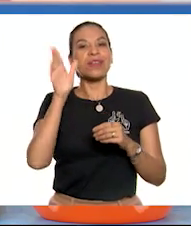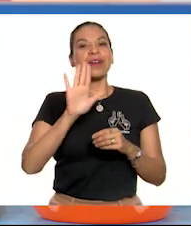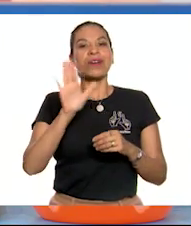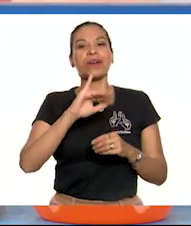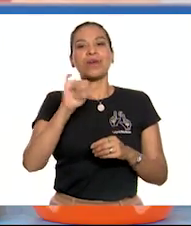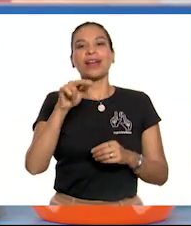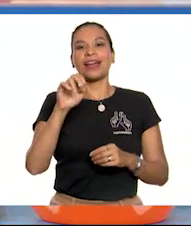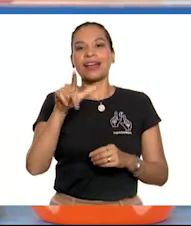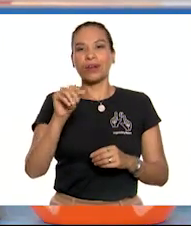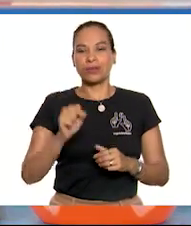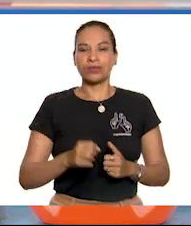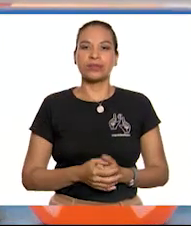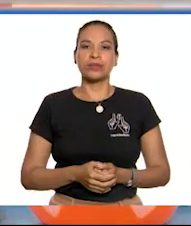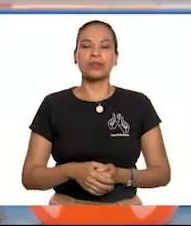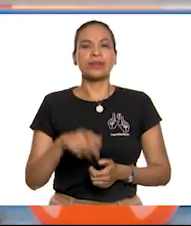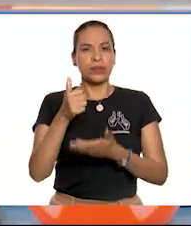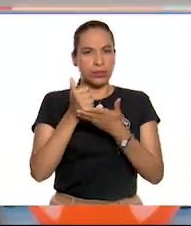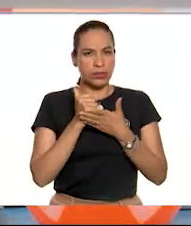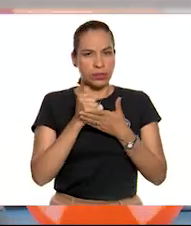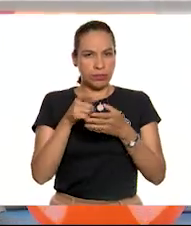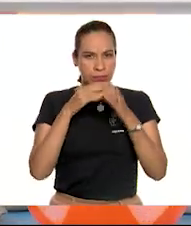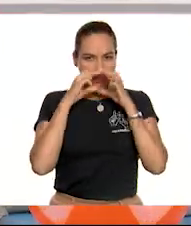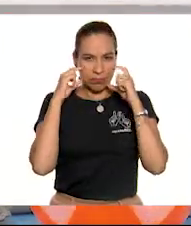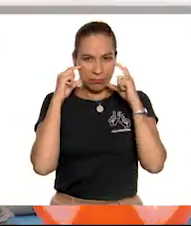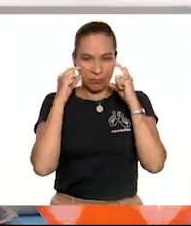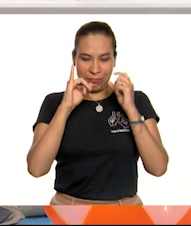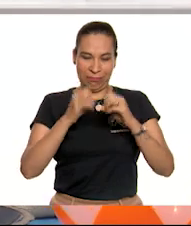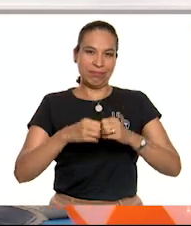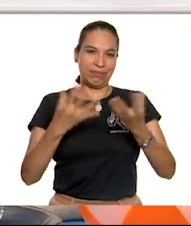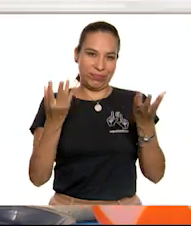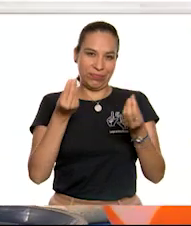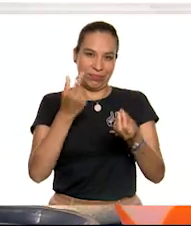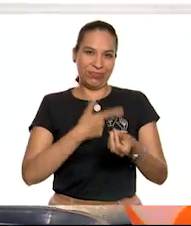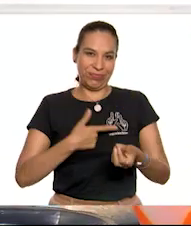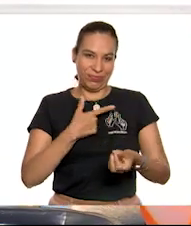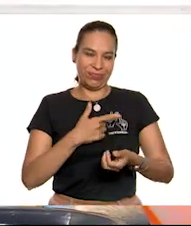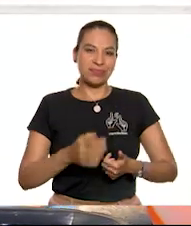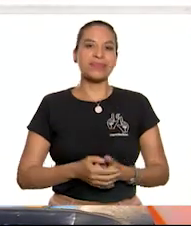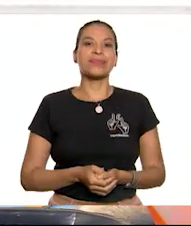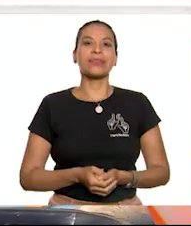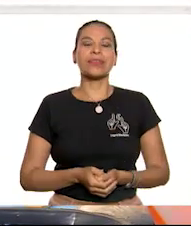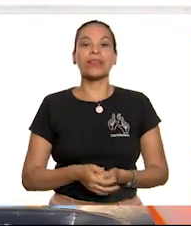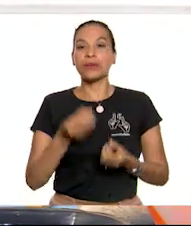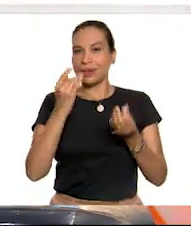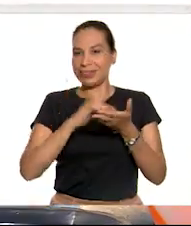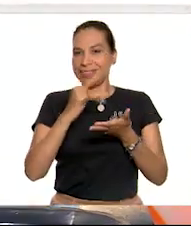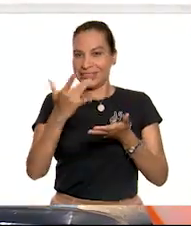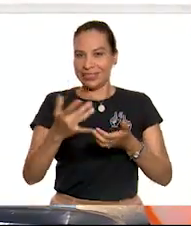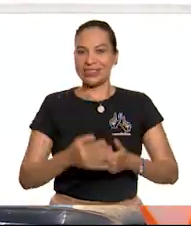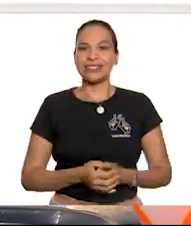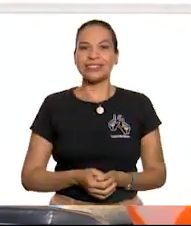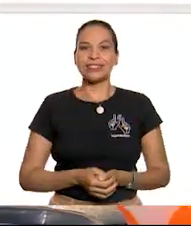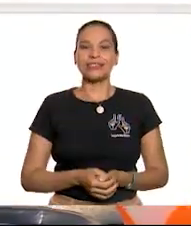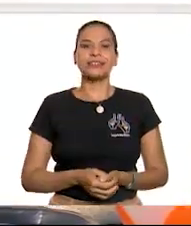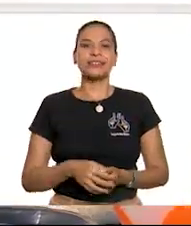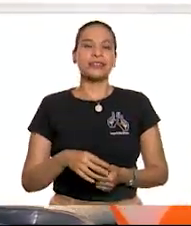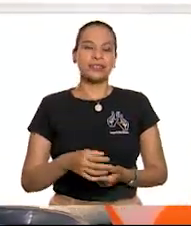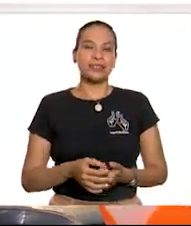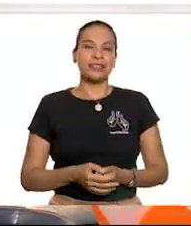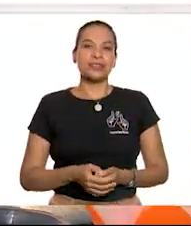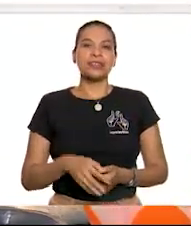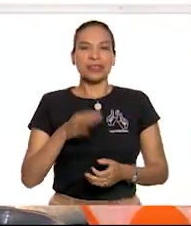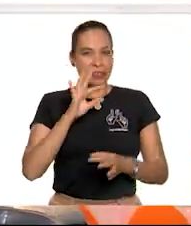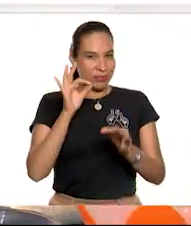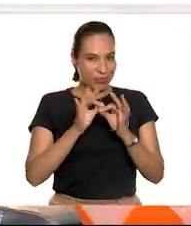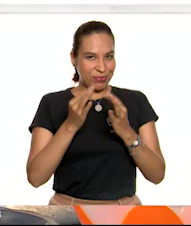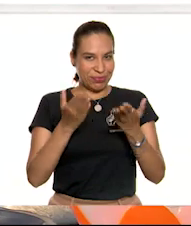Hola, Juan Carlos. ¿Me ayudas con mi cubre? Claro que sí, Ale, con mucho gusto. Muchas gracias. No, ¿de qué?